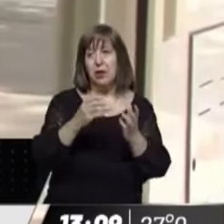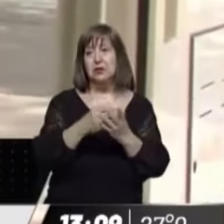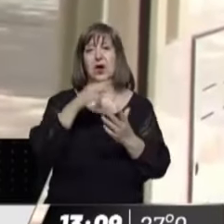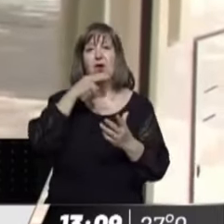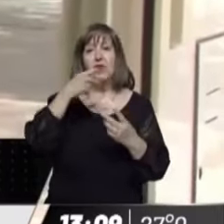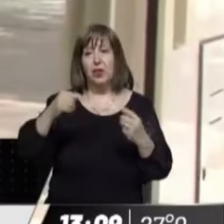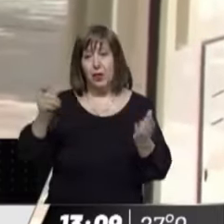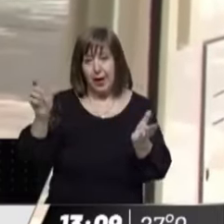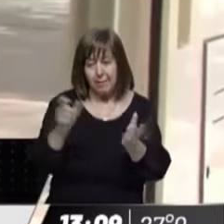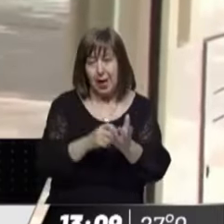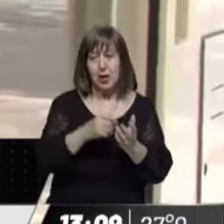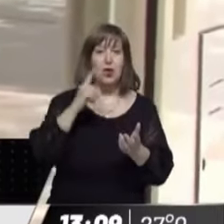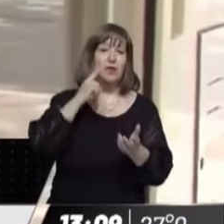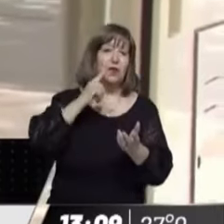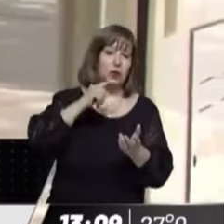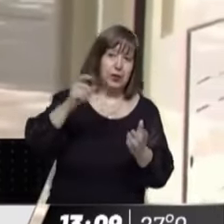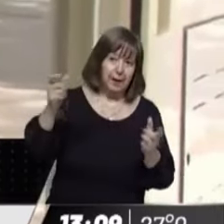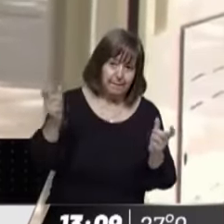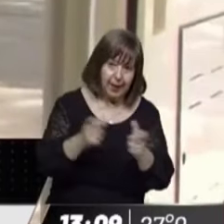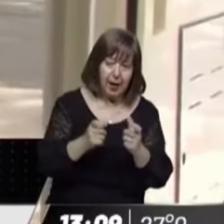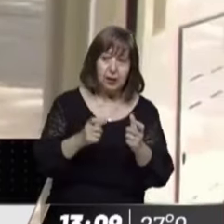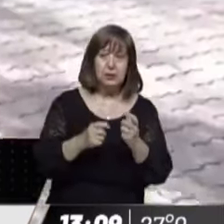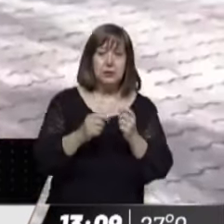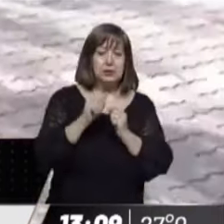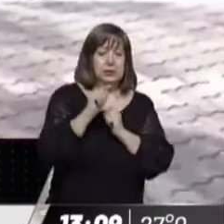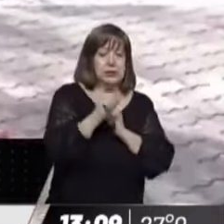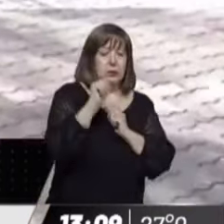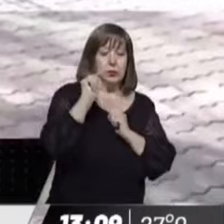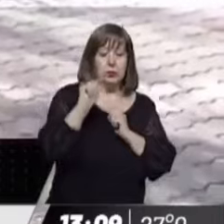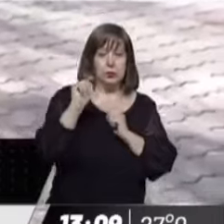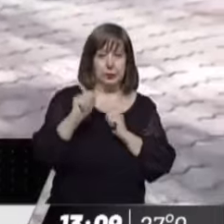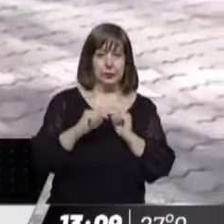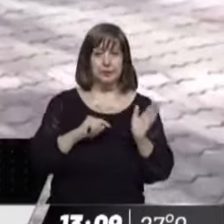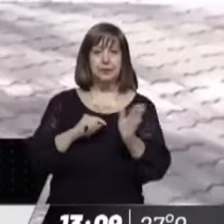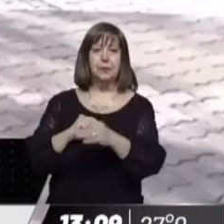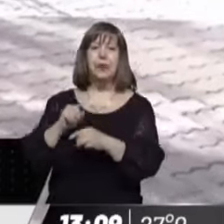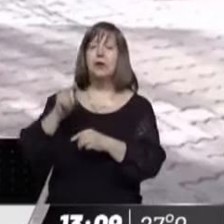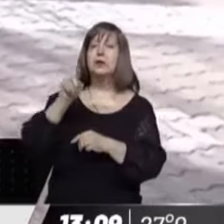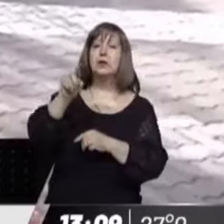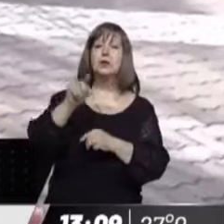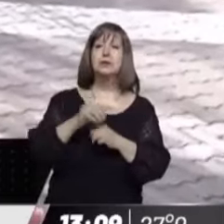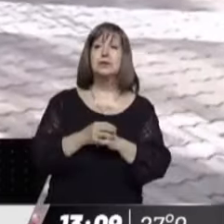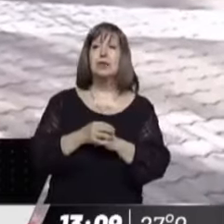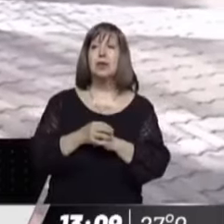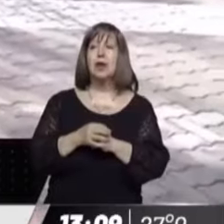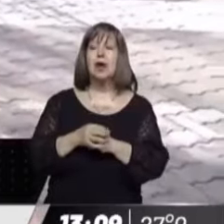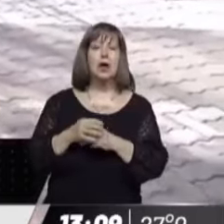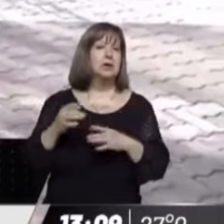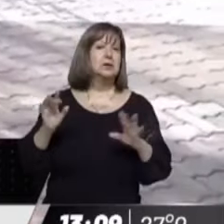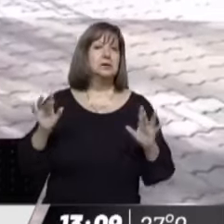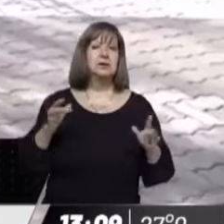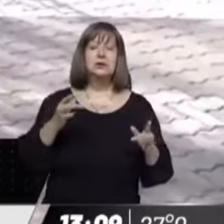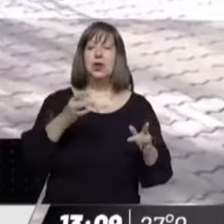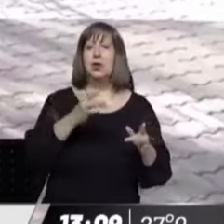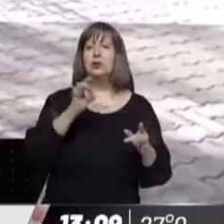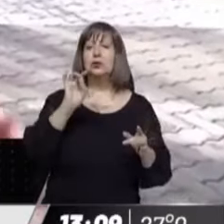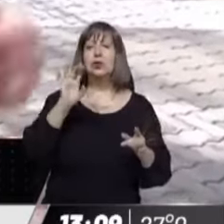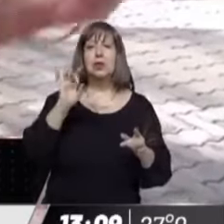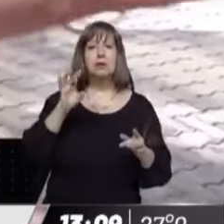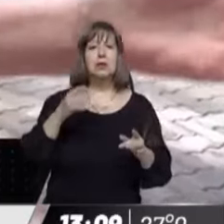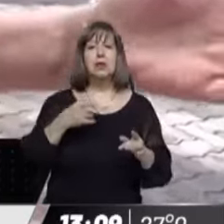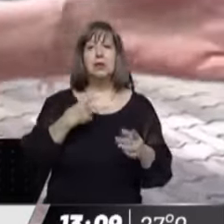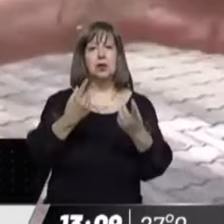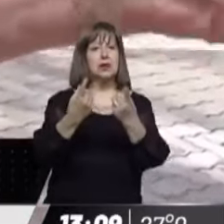restringís en todo. No, consumís la que necesitas, no es lo que dejas de consumir. Buscás lo que necesitas, en la verdulería